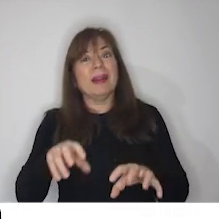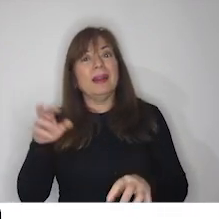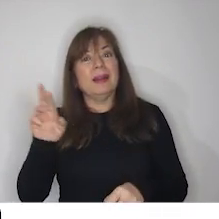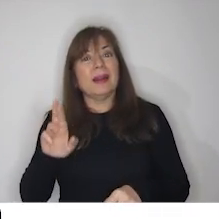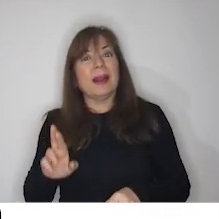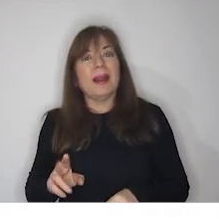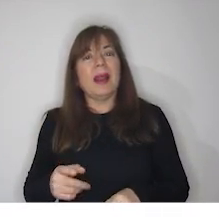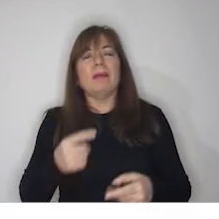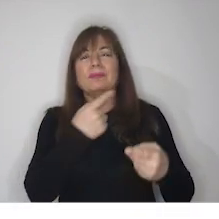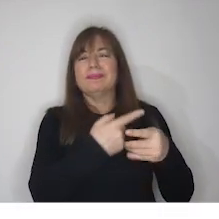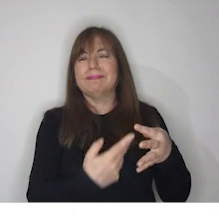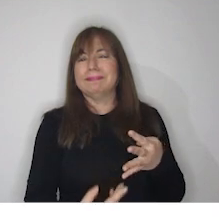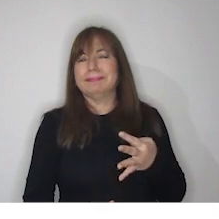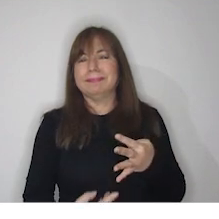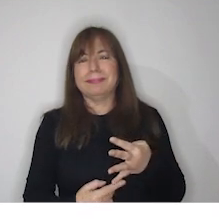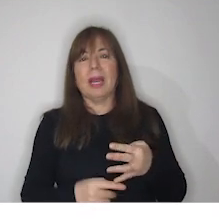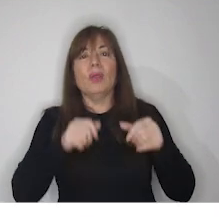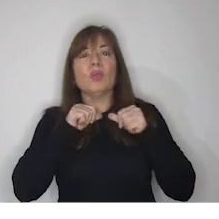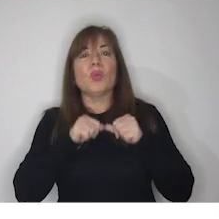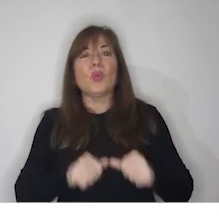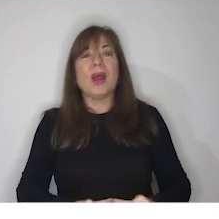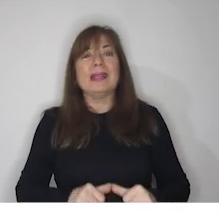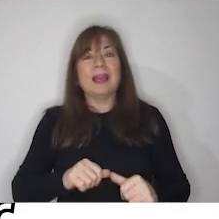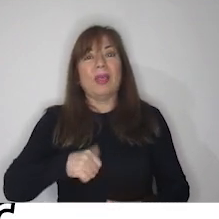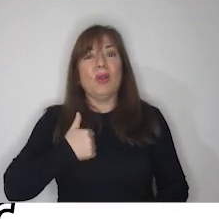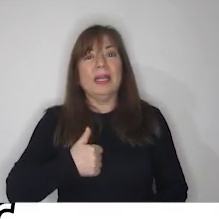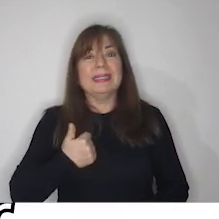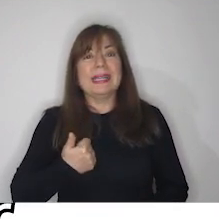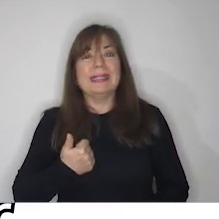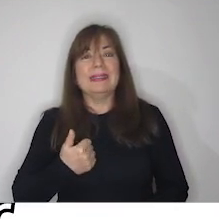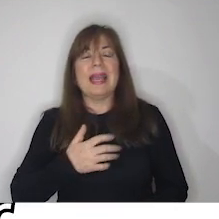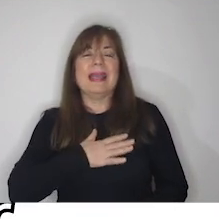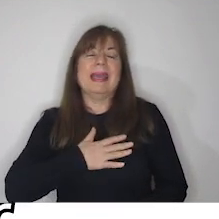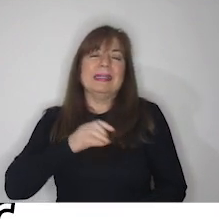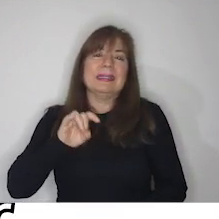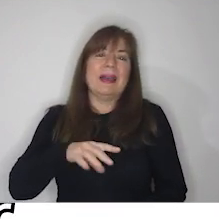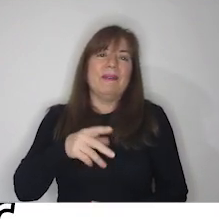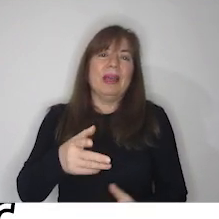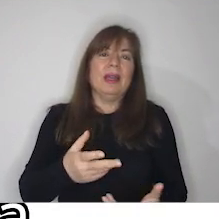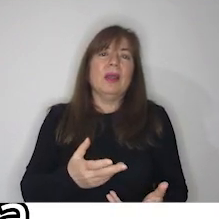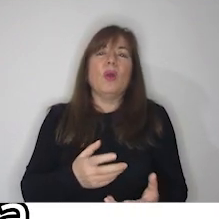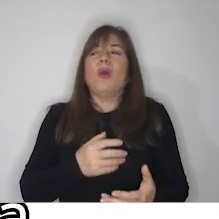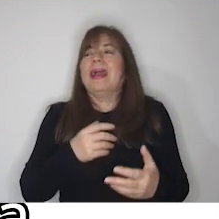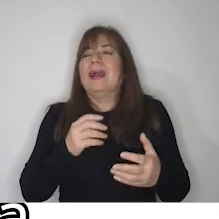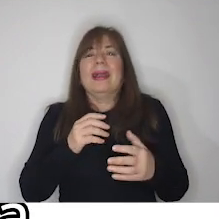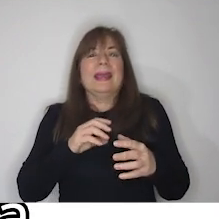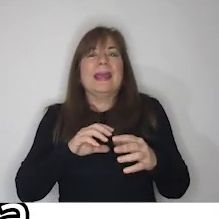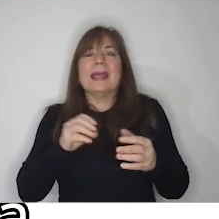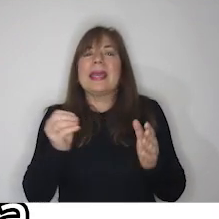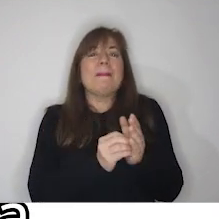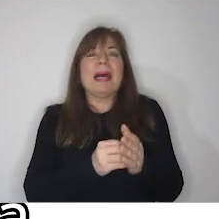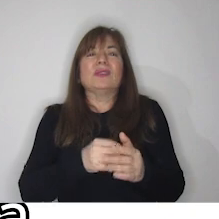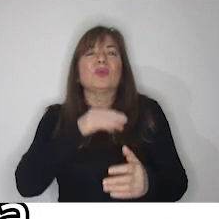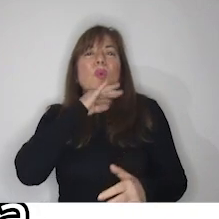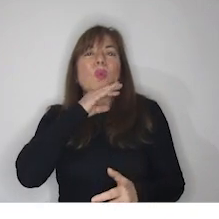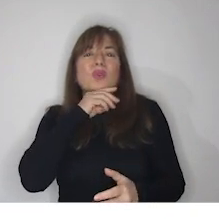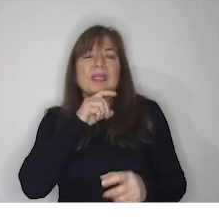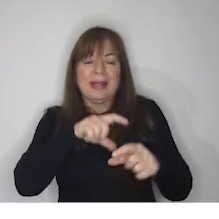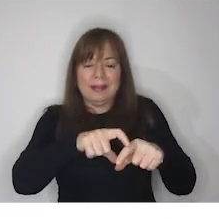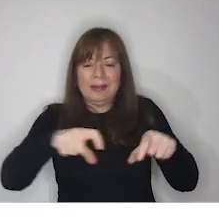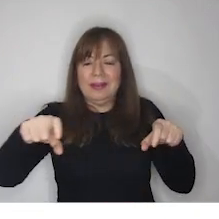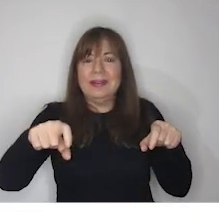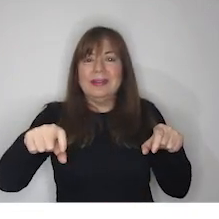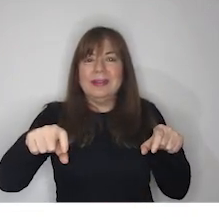Los materiales para la menstruación son variados. Durante la adolescencia probablemente quieras saber qué otros insumos se ocupan además de la